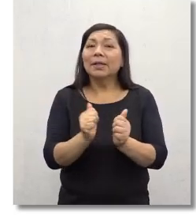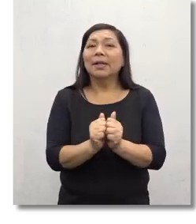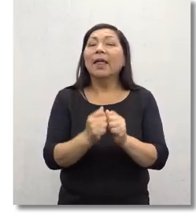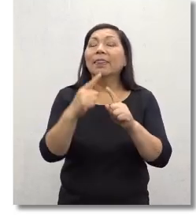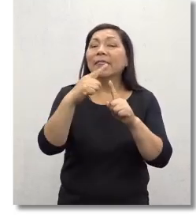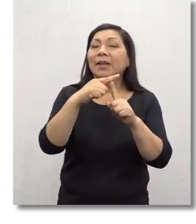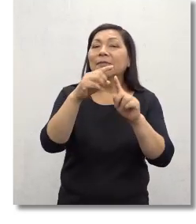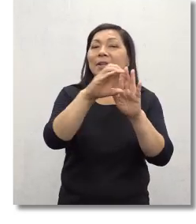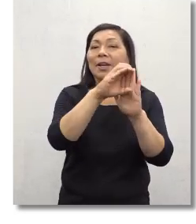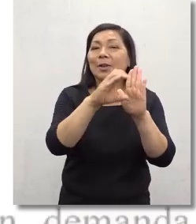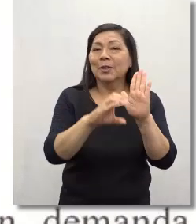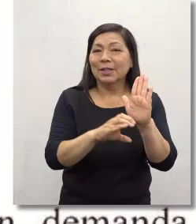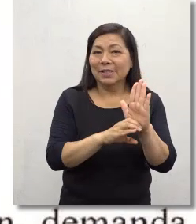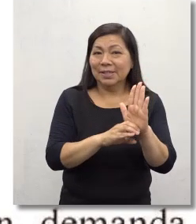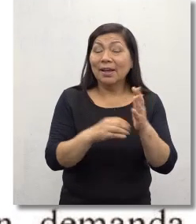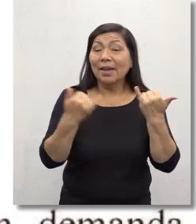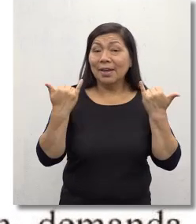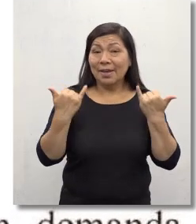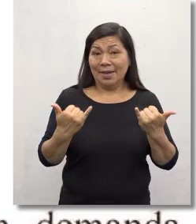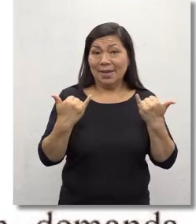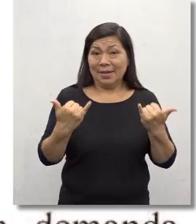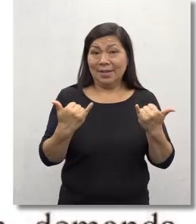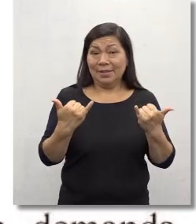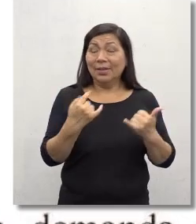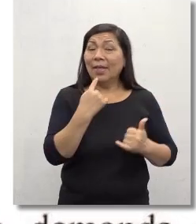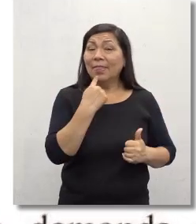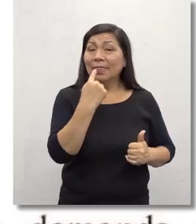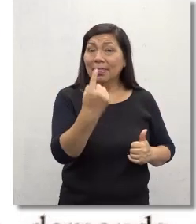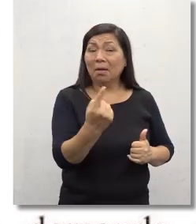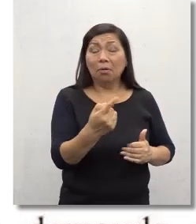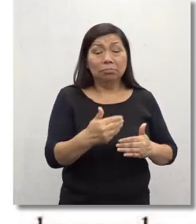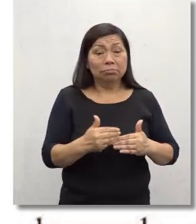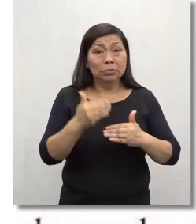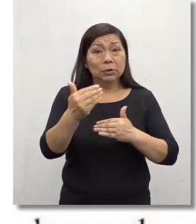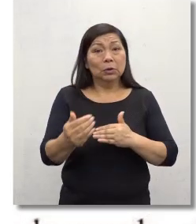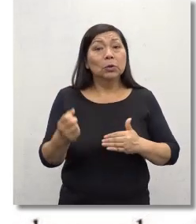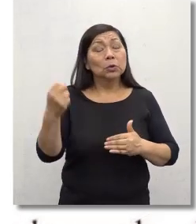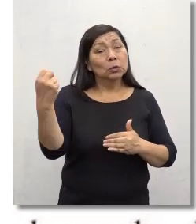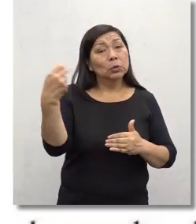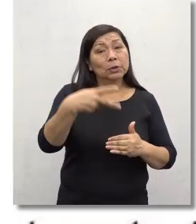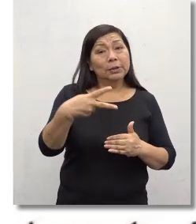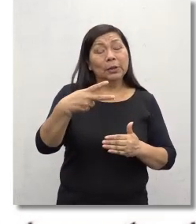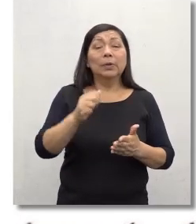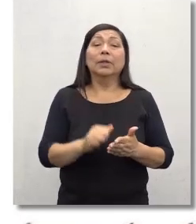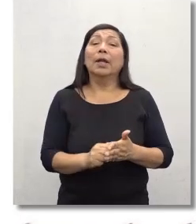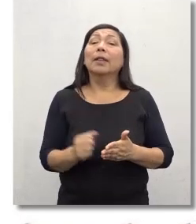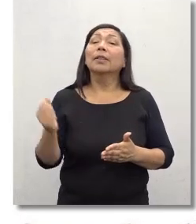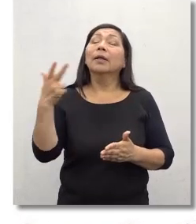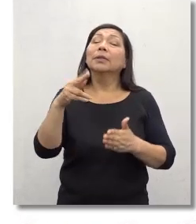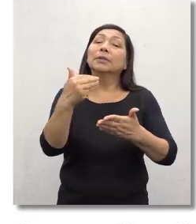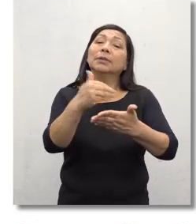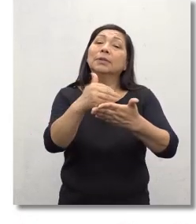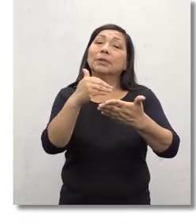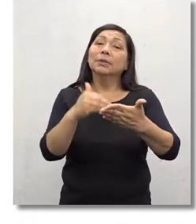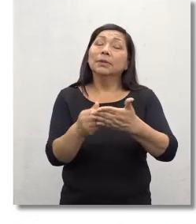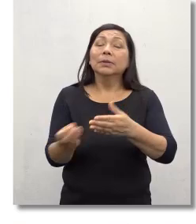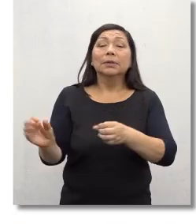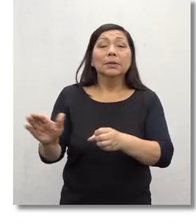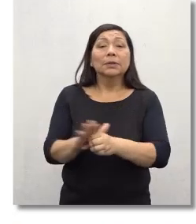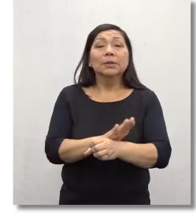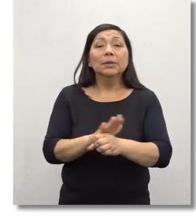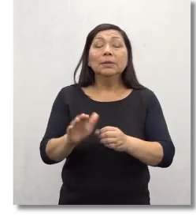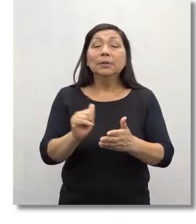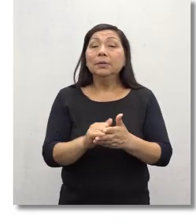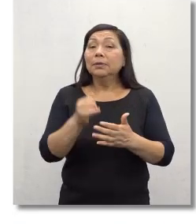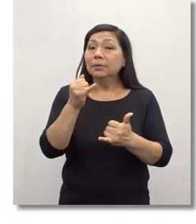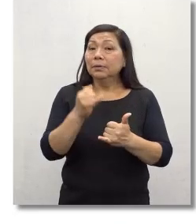el Tribunal Constitucional. En ese marco, determinados extremos del segundo párrafo de la tercera disposición